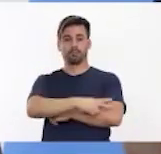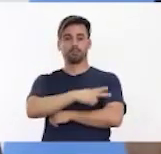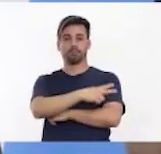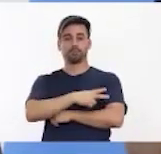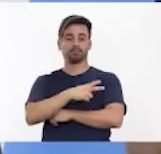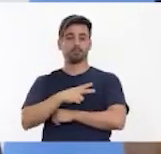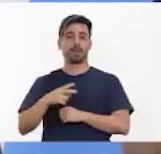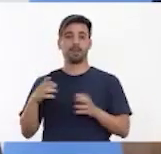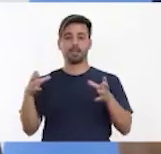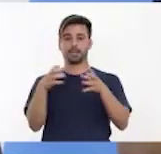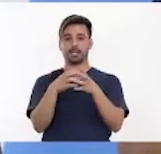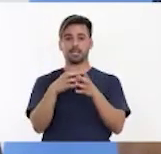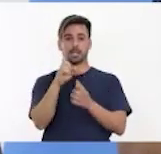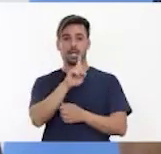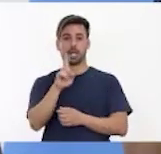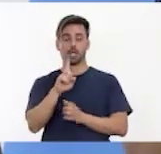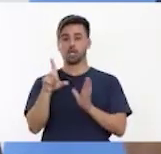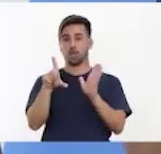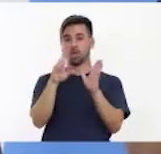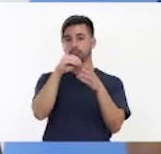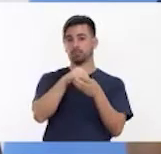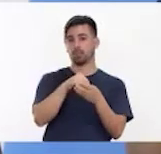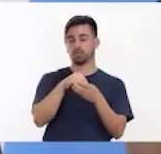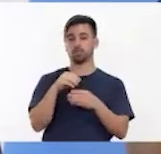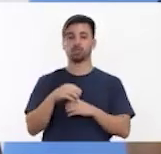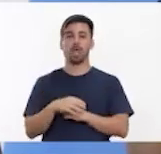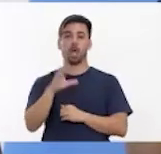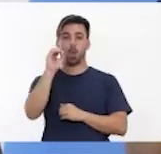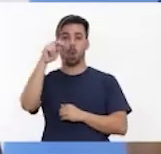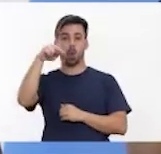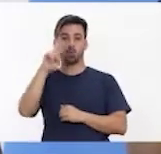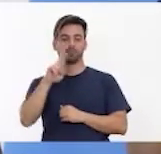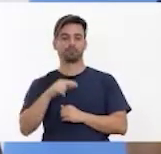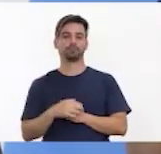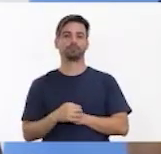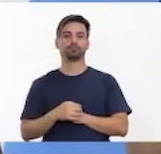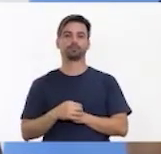Alineados, y en él encontrarán elementos muy